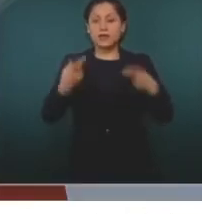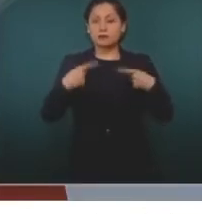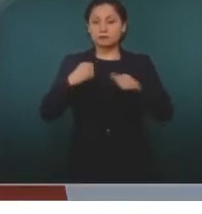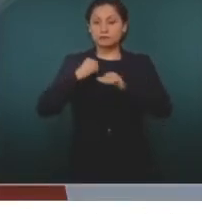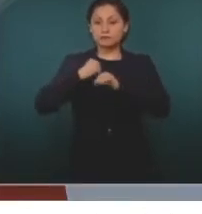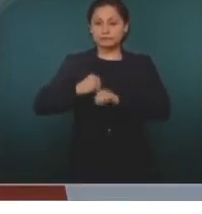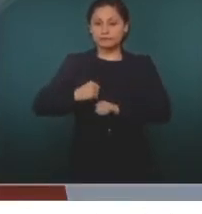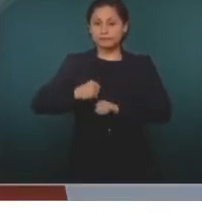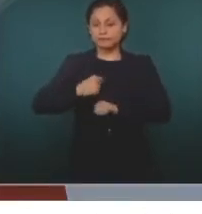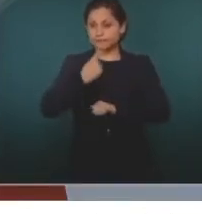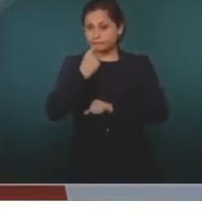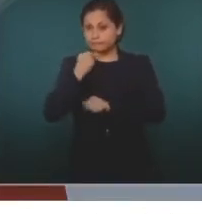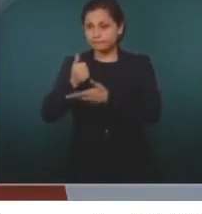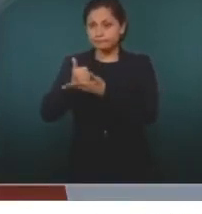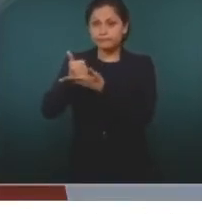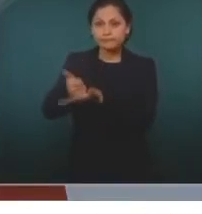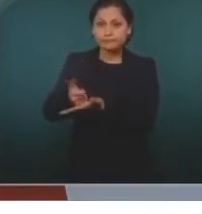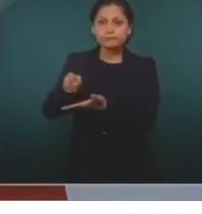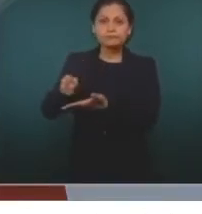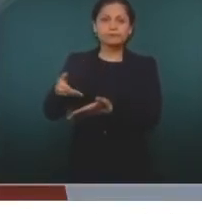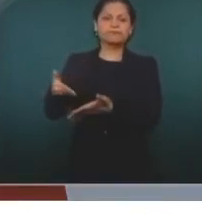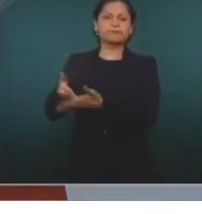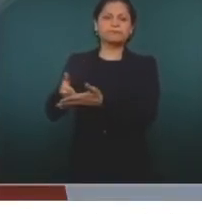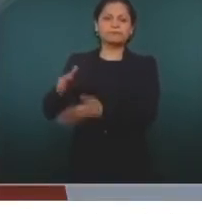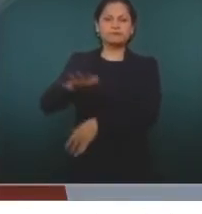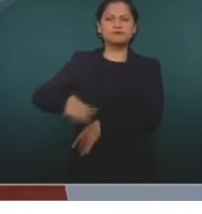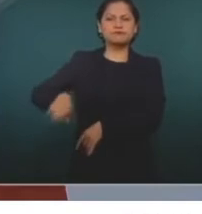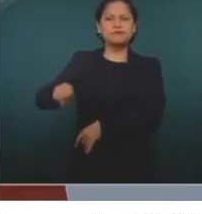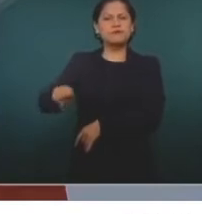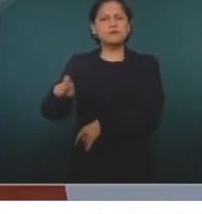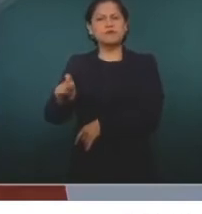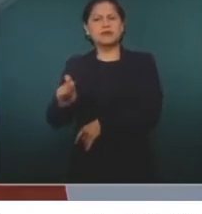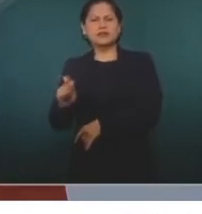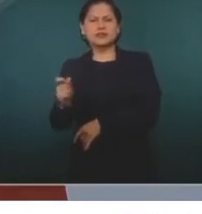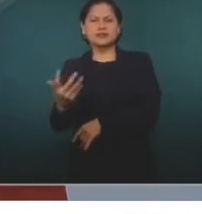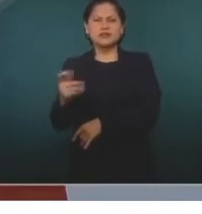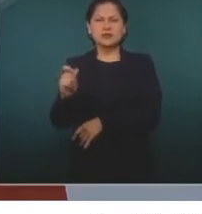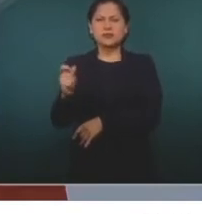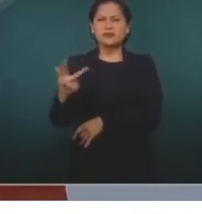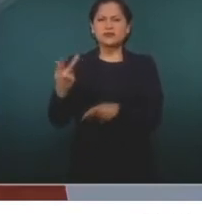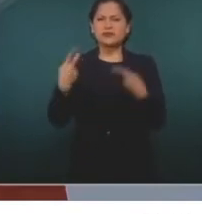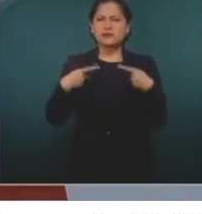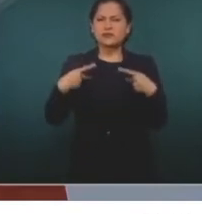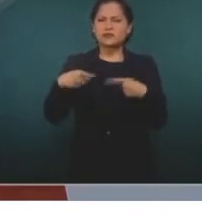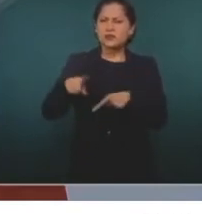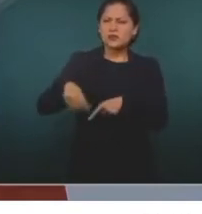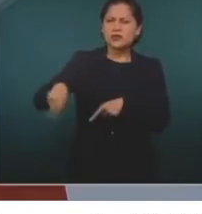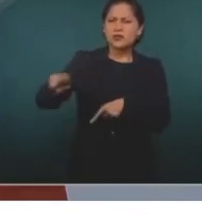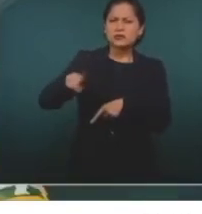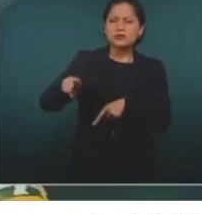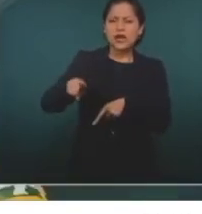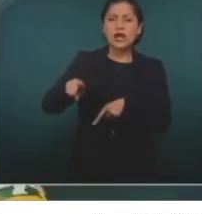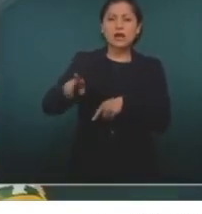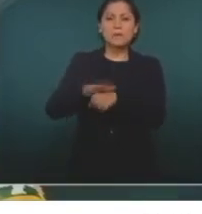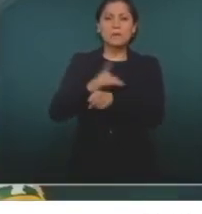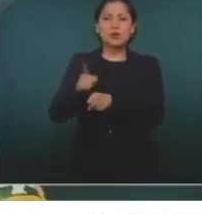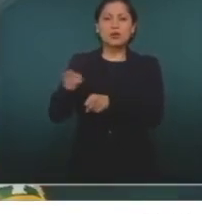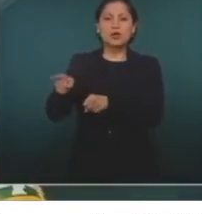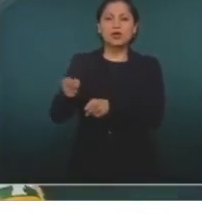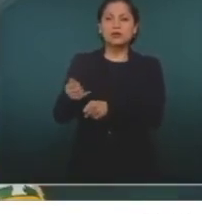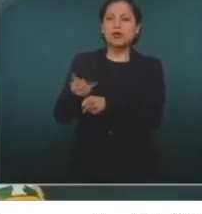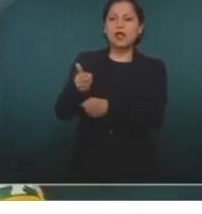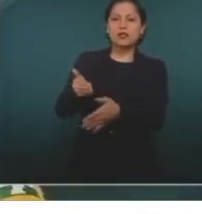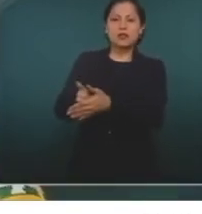Andrés Manuel López Obrador. El titular de la Sedena mencionó que los alrededores de Riama continúan los dispositivos de seguridad que se instalaron desde el